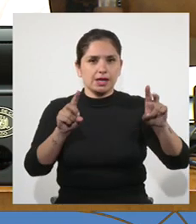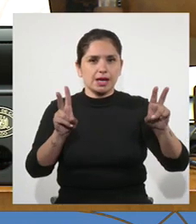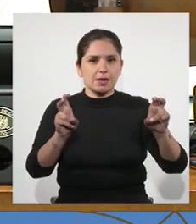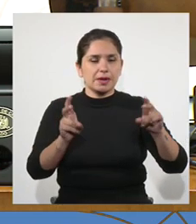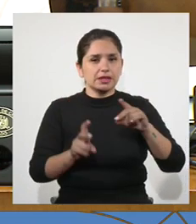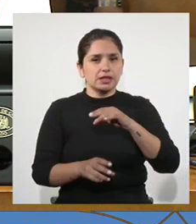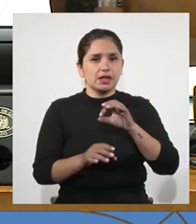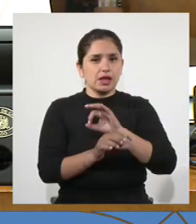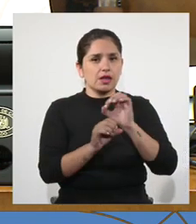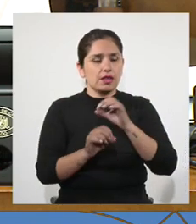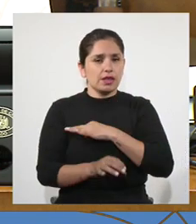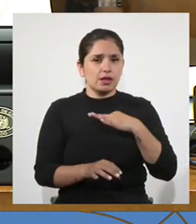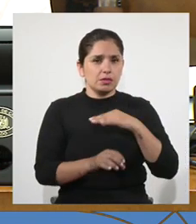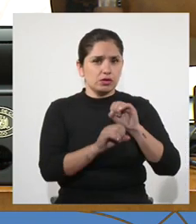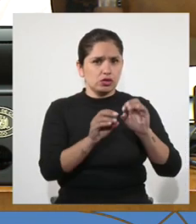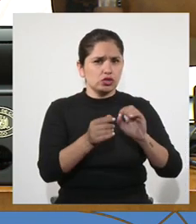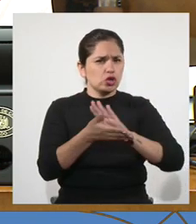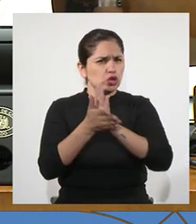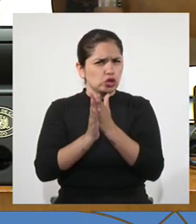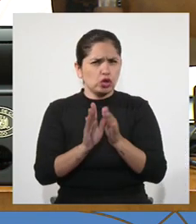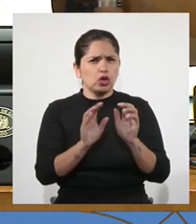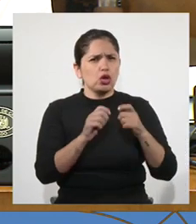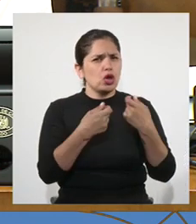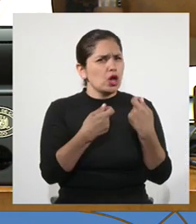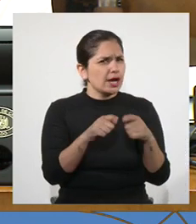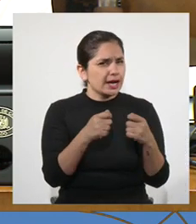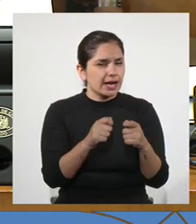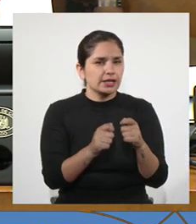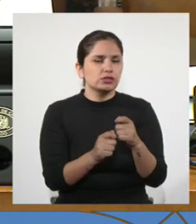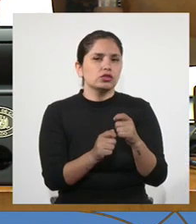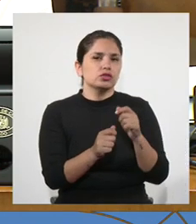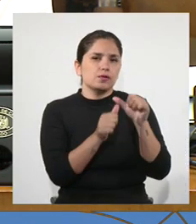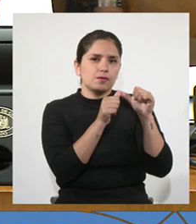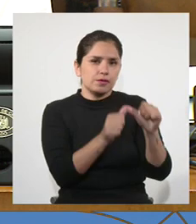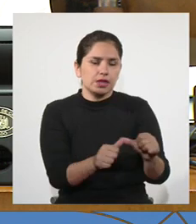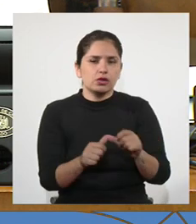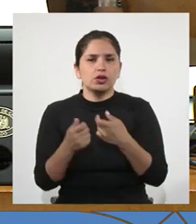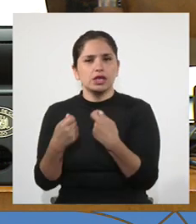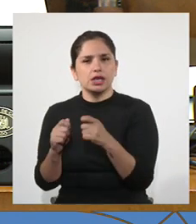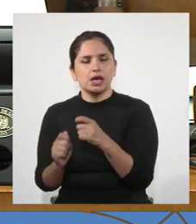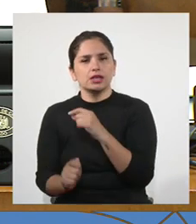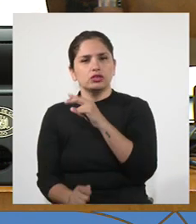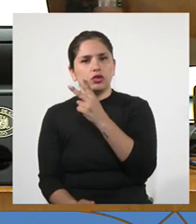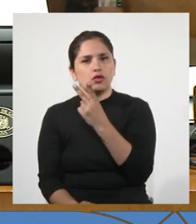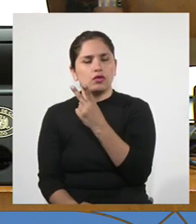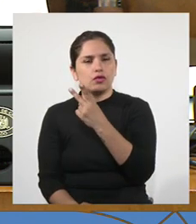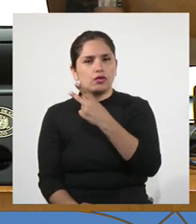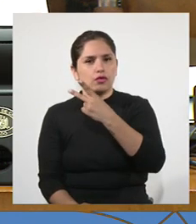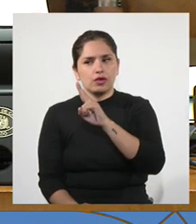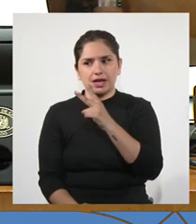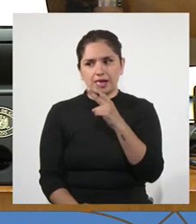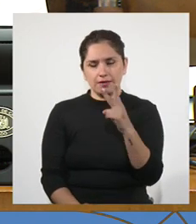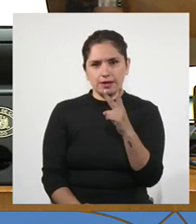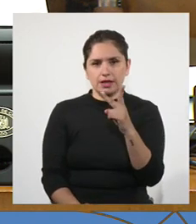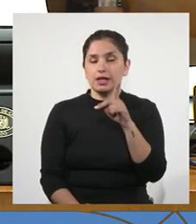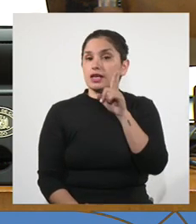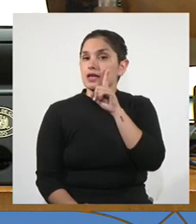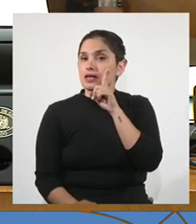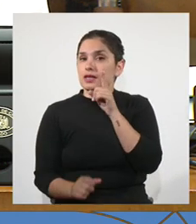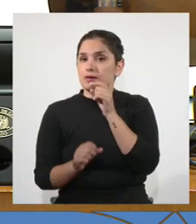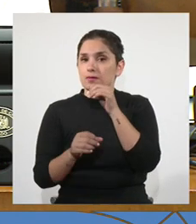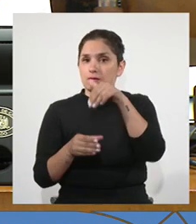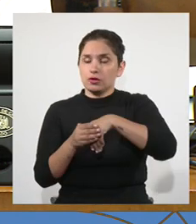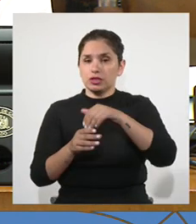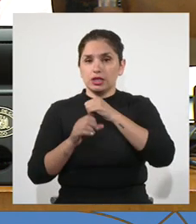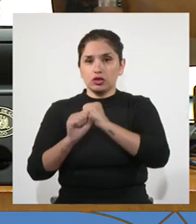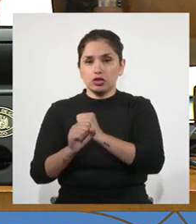Por supuesto, con todo, los gastos fijos y los gastos variables. Gastos permanentes, gastos variables. Quienes votan en contra están votando